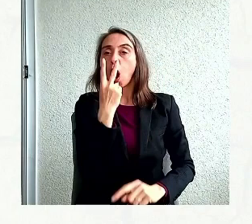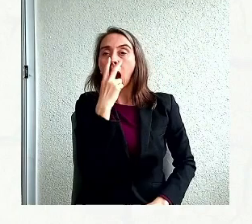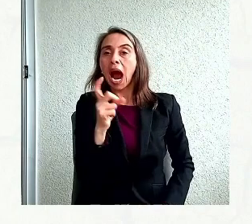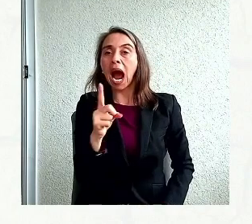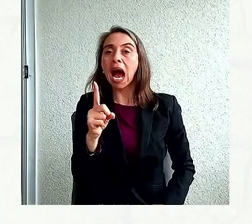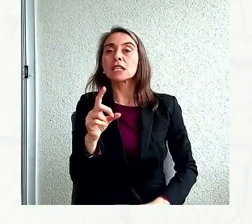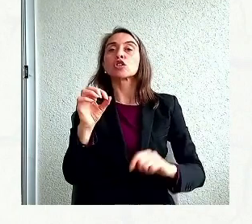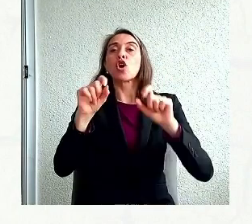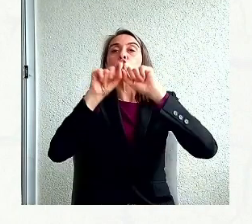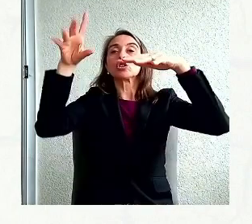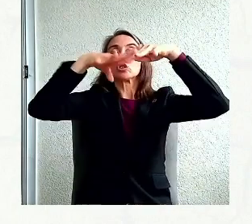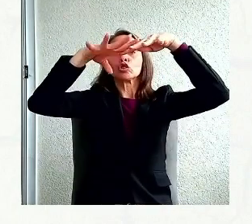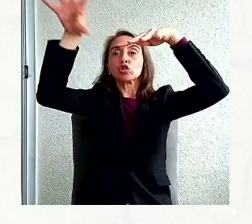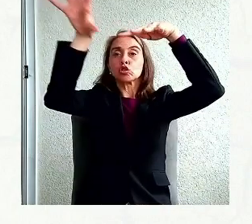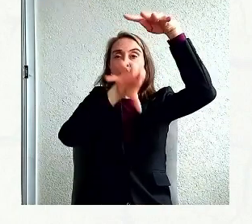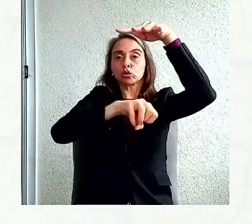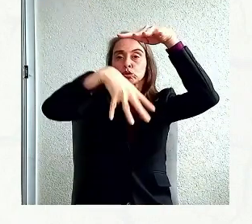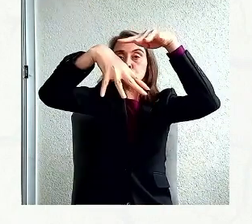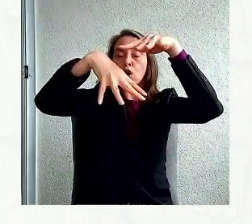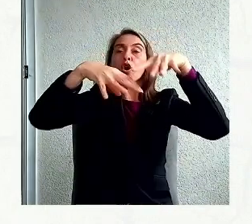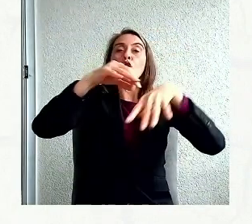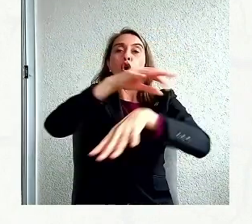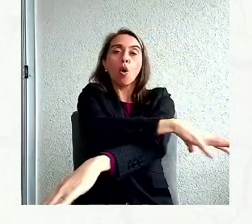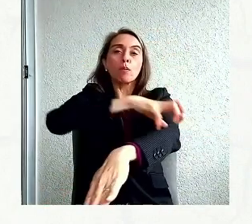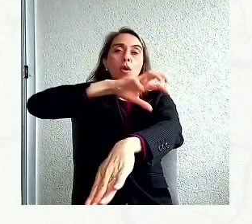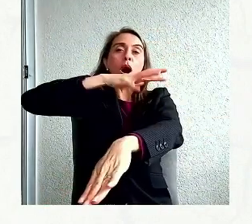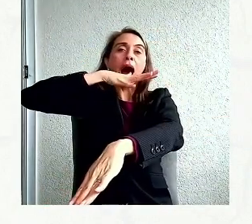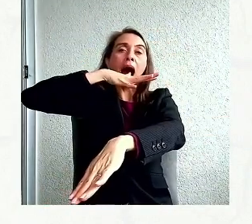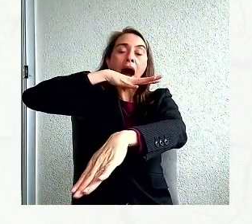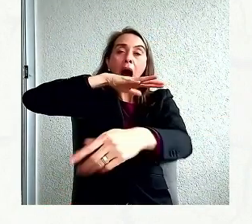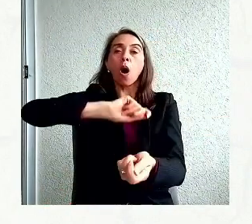hidro. Y también tenemos que